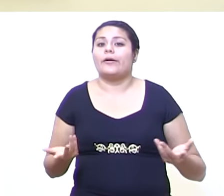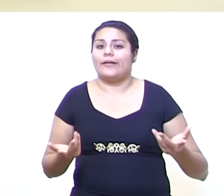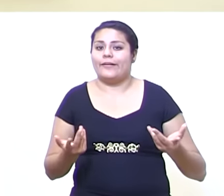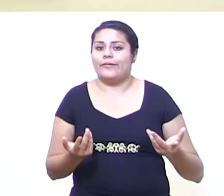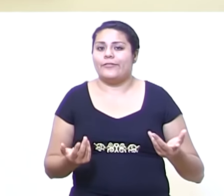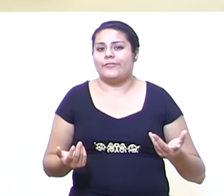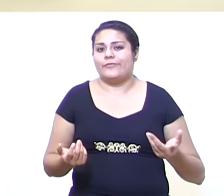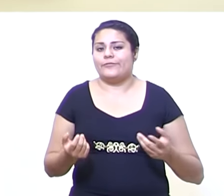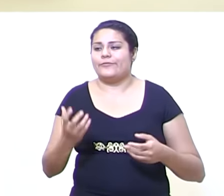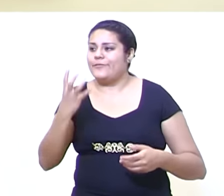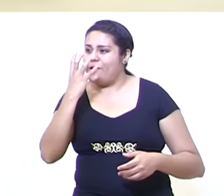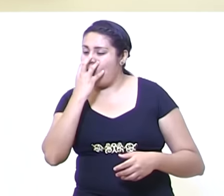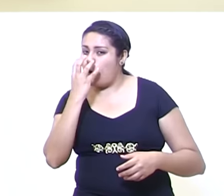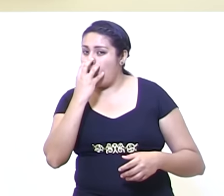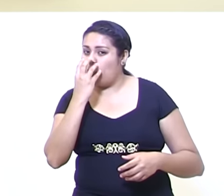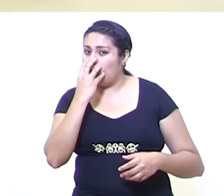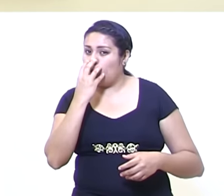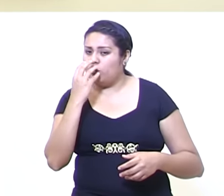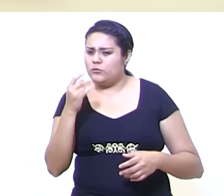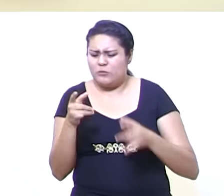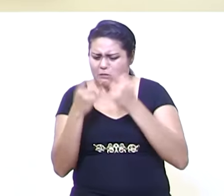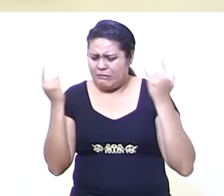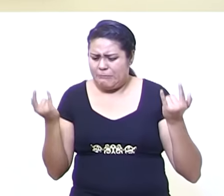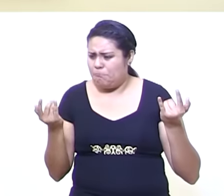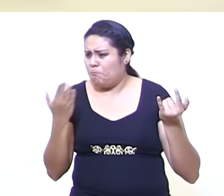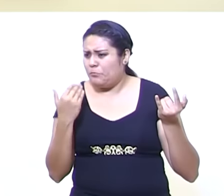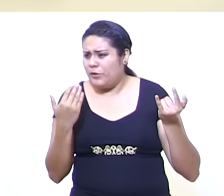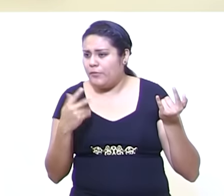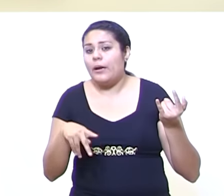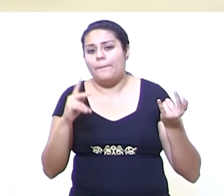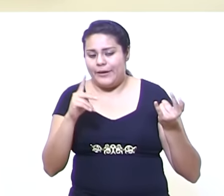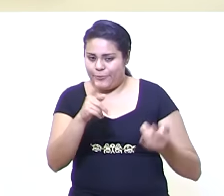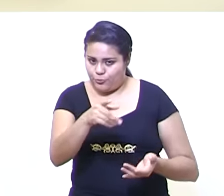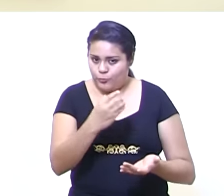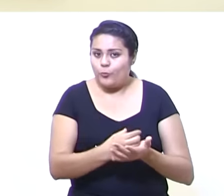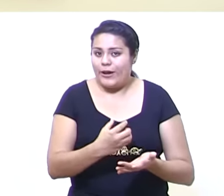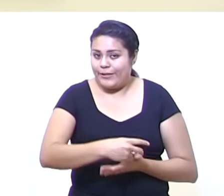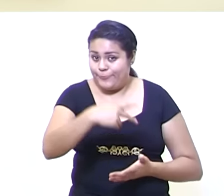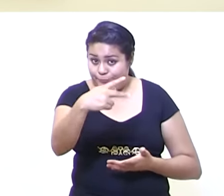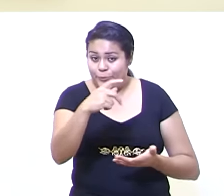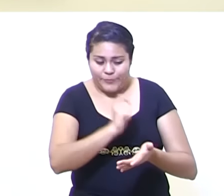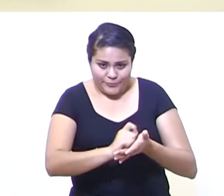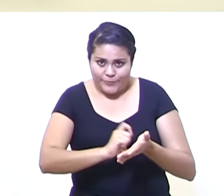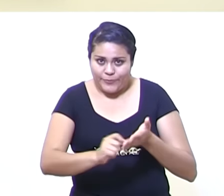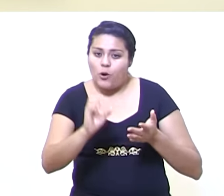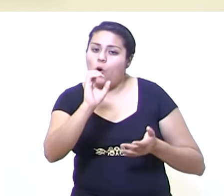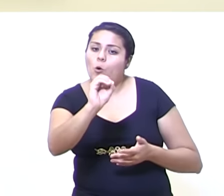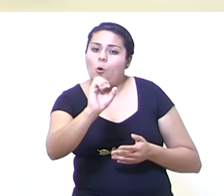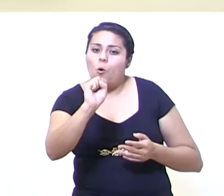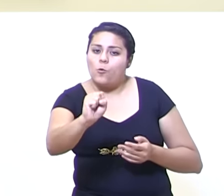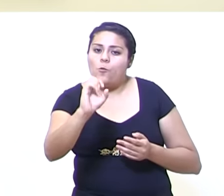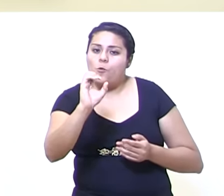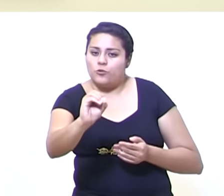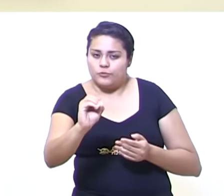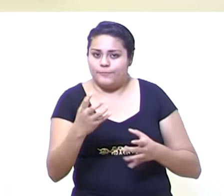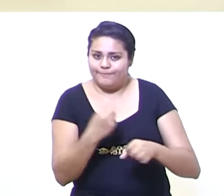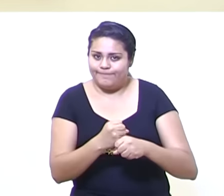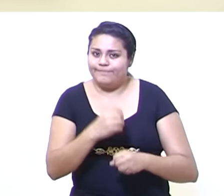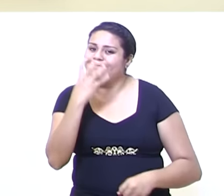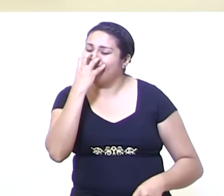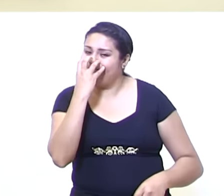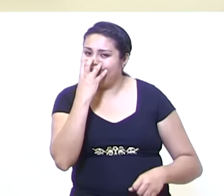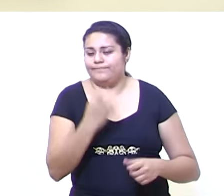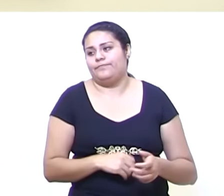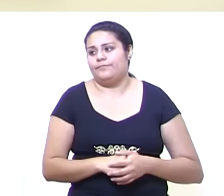la palabra oso. Apúntalas en el cuaderno. Ahora te pregunto, ¿inician con la